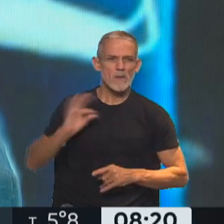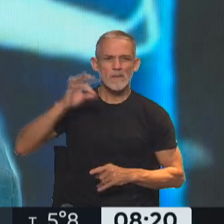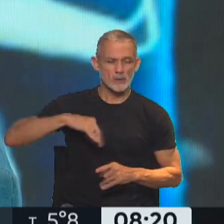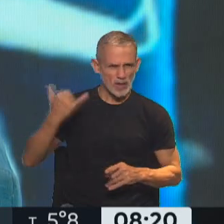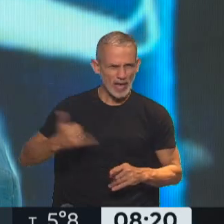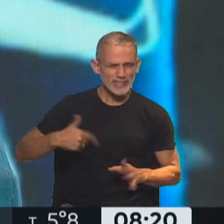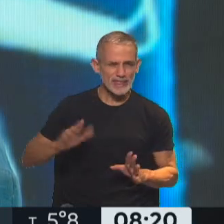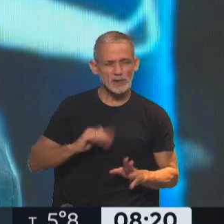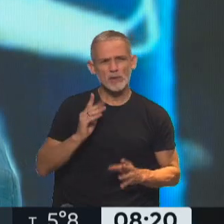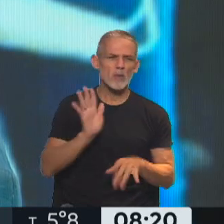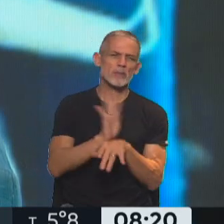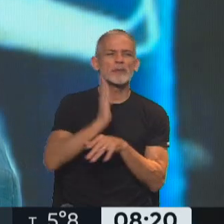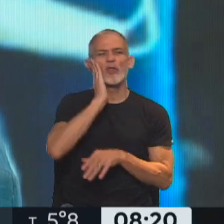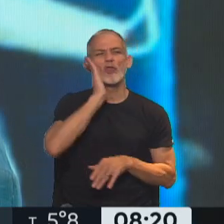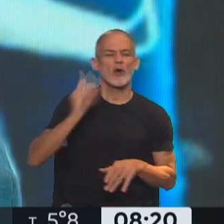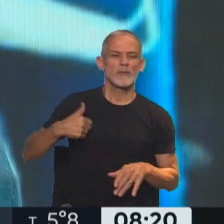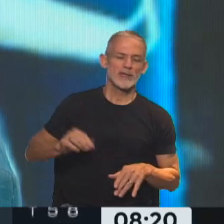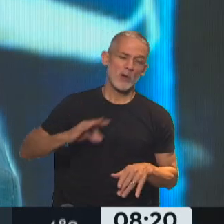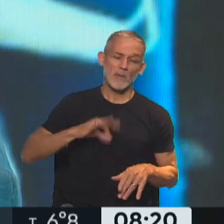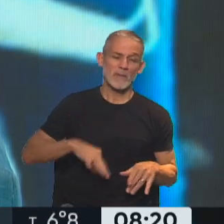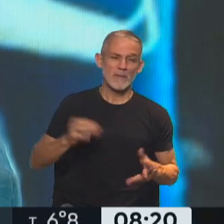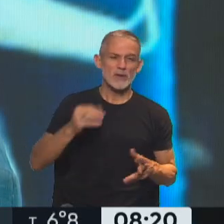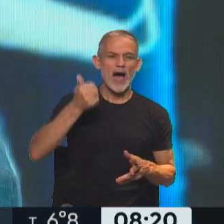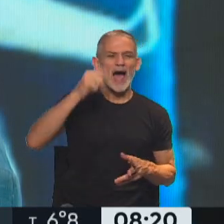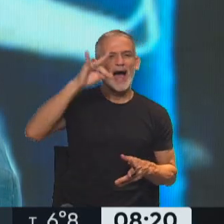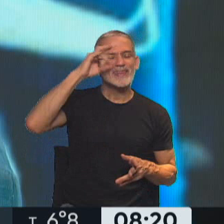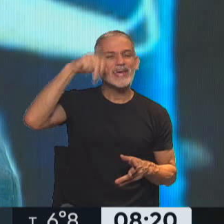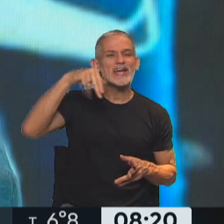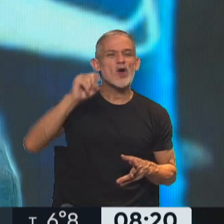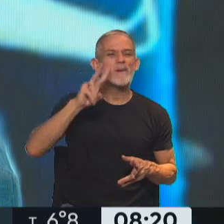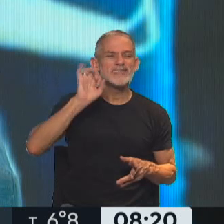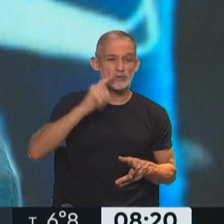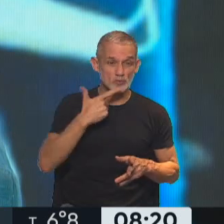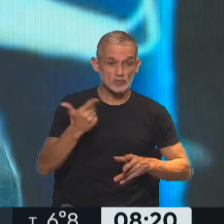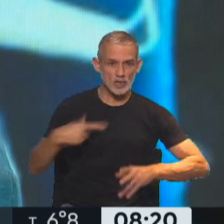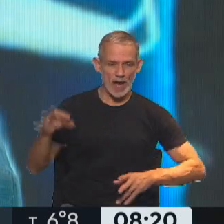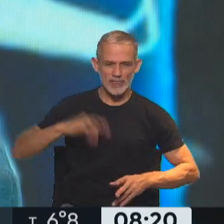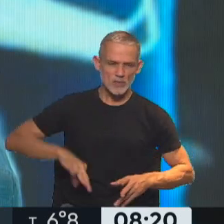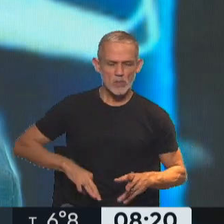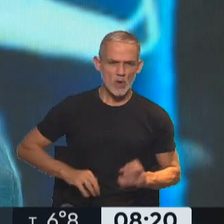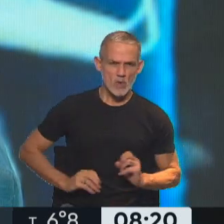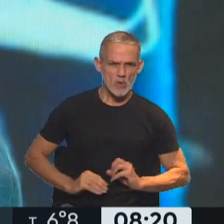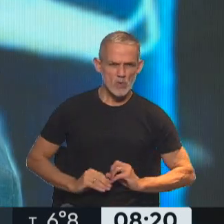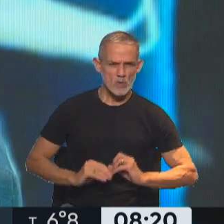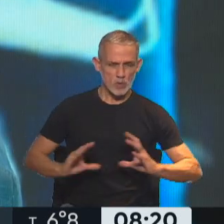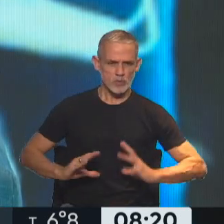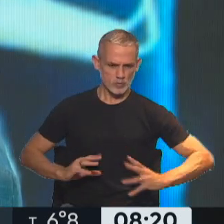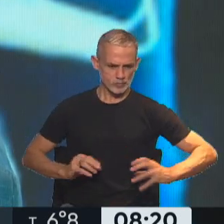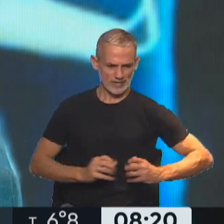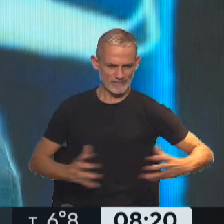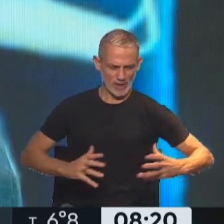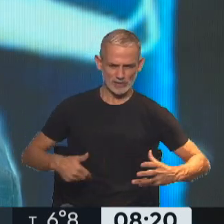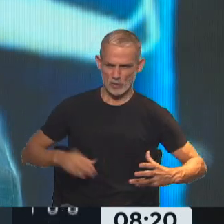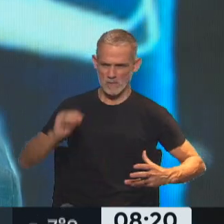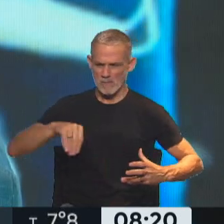niños son portadores, digamos, del adenovirus, esto genera una amplificación de esa